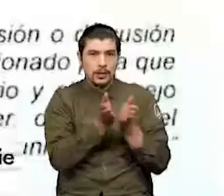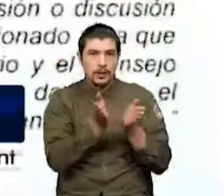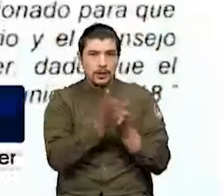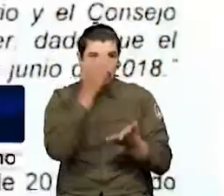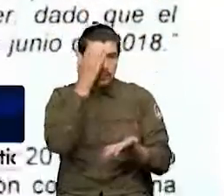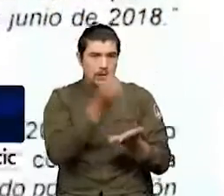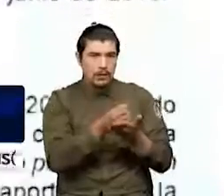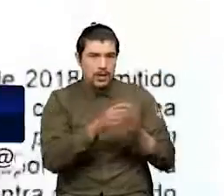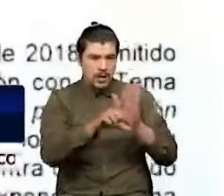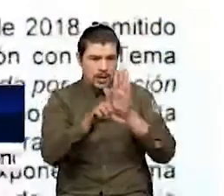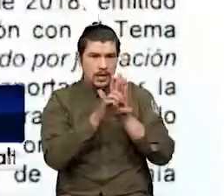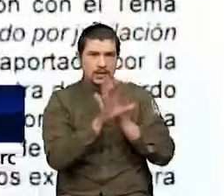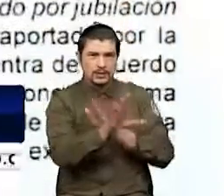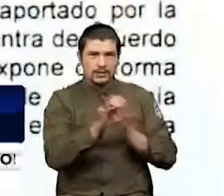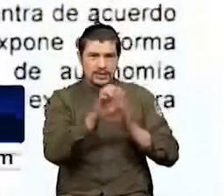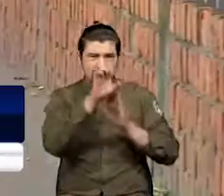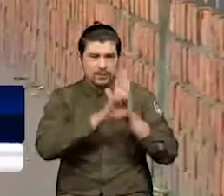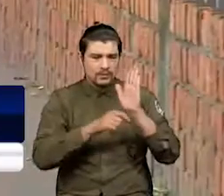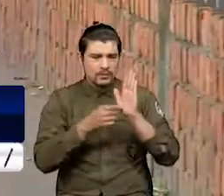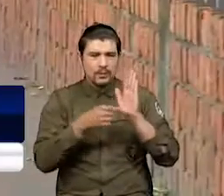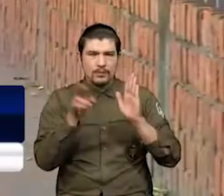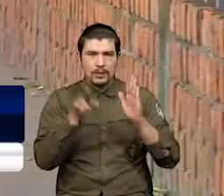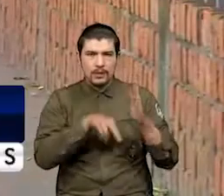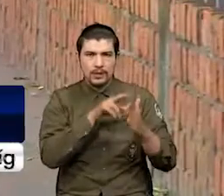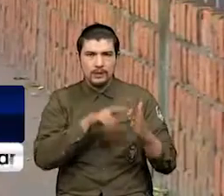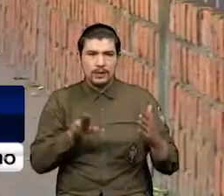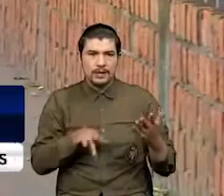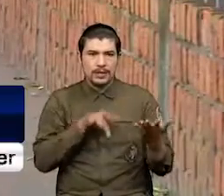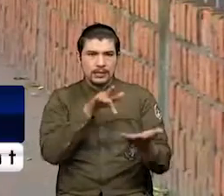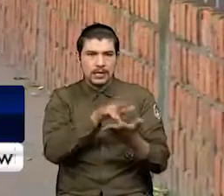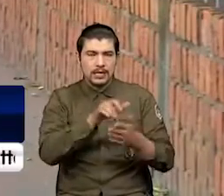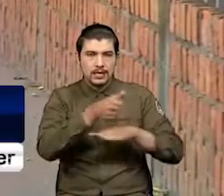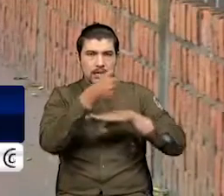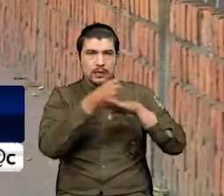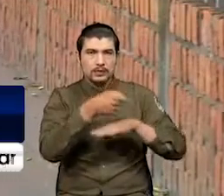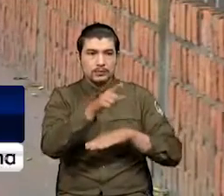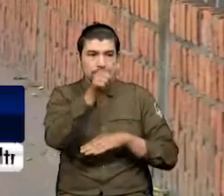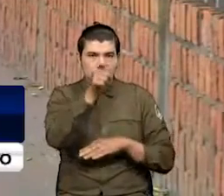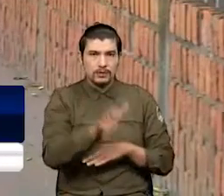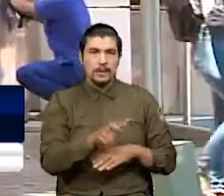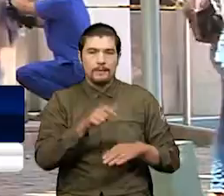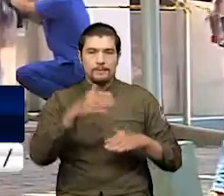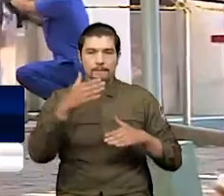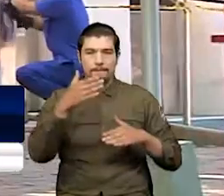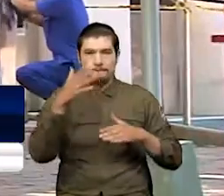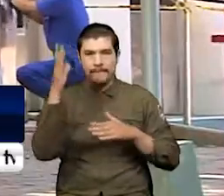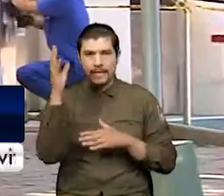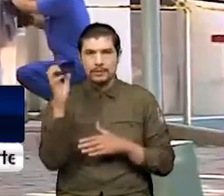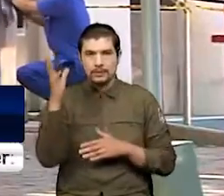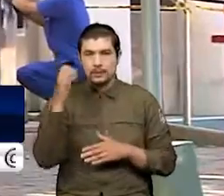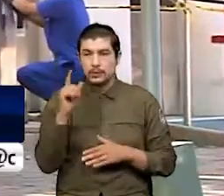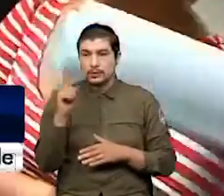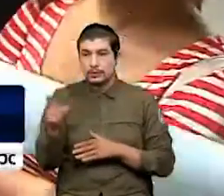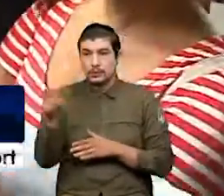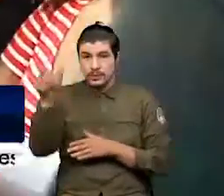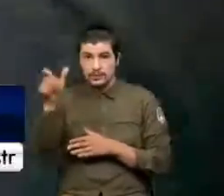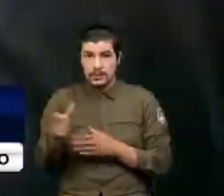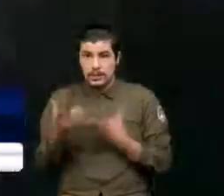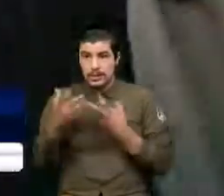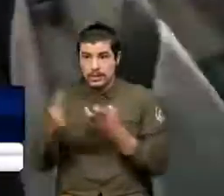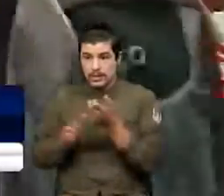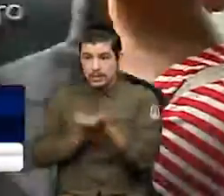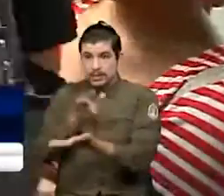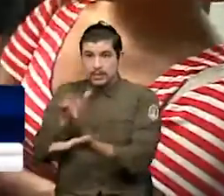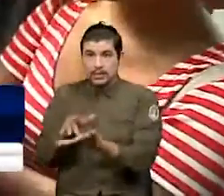sobre el estatuto que restringe la llegada a la rectoría de una persona pensionada uno de los candidatos para llegar a la rectoría